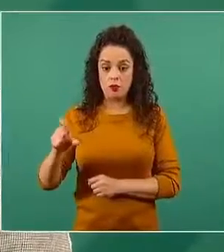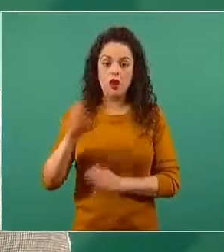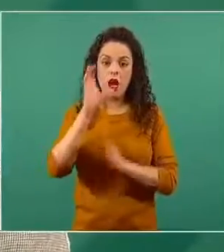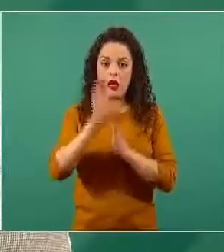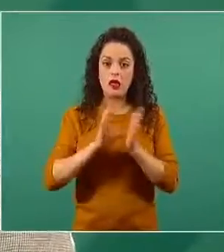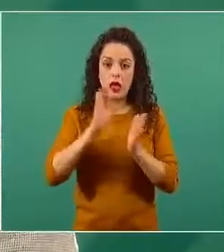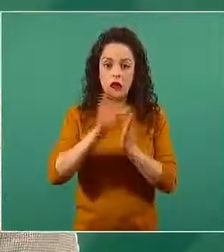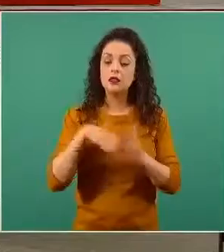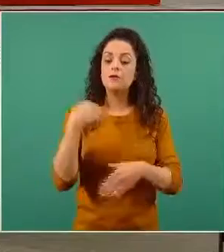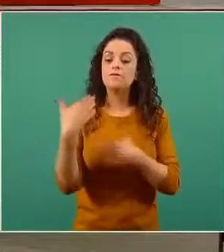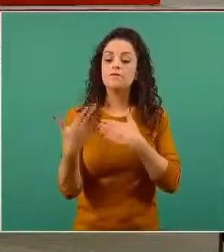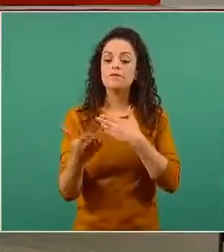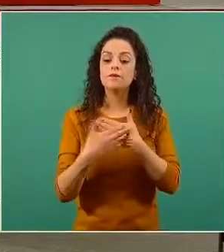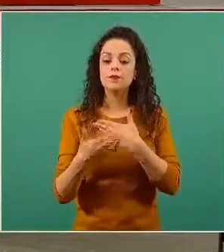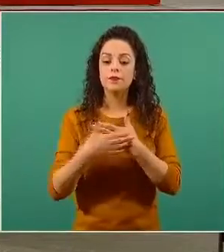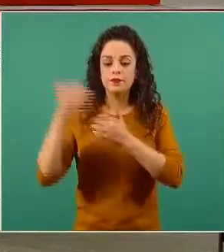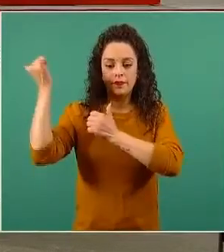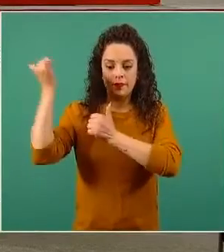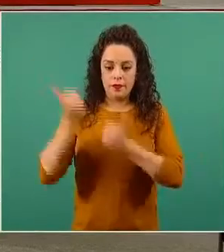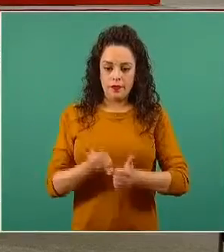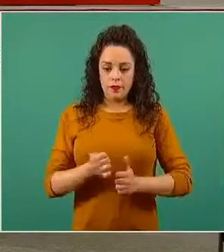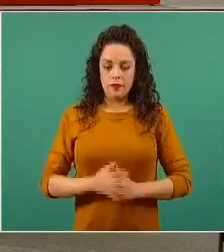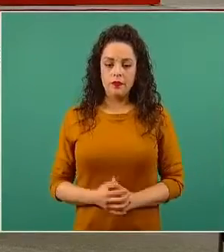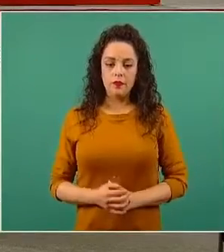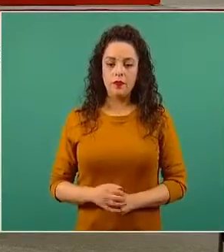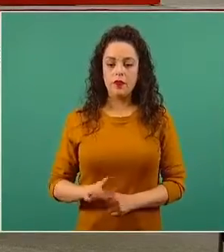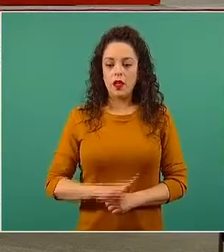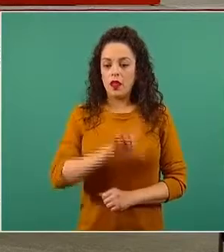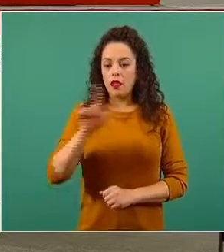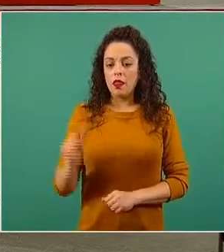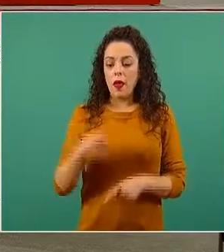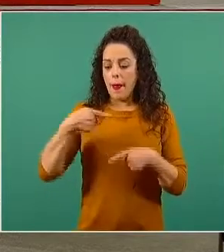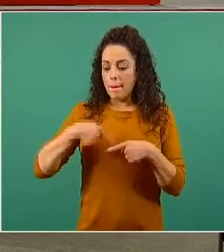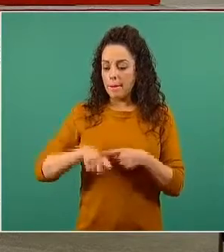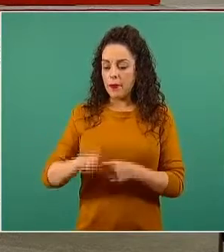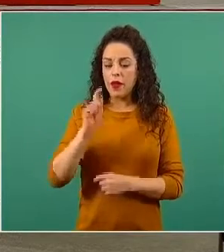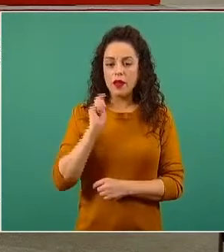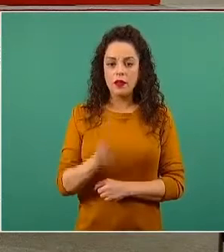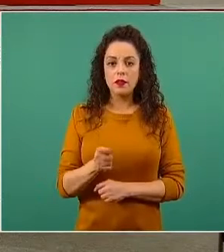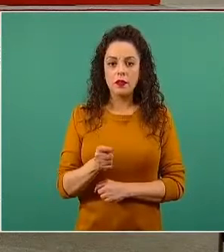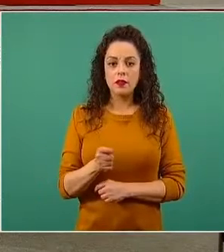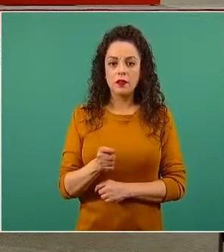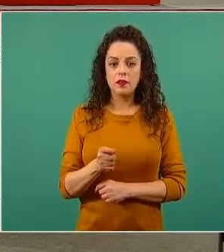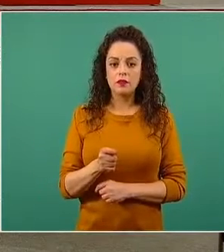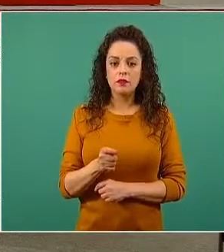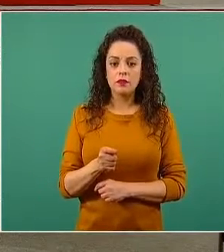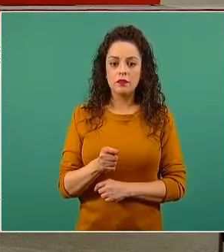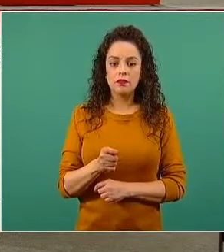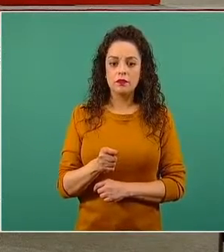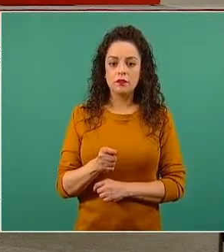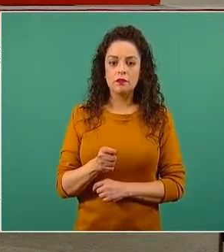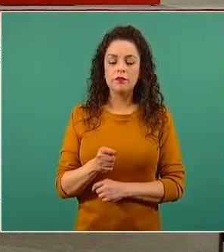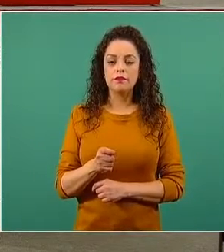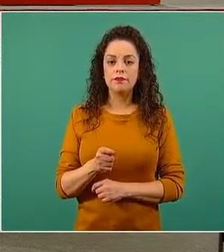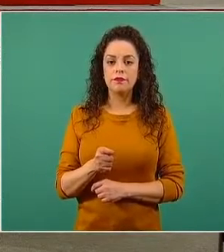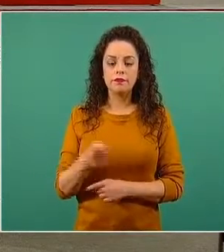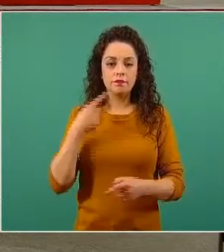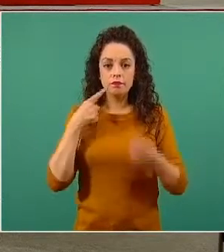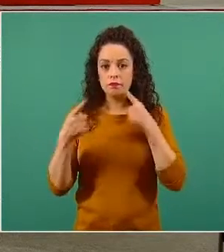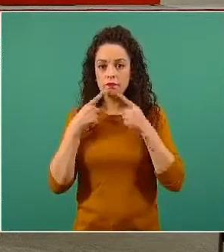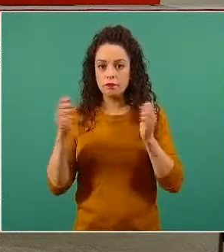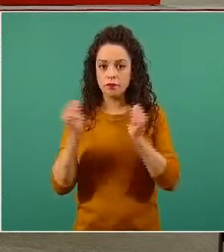calendario muy próximo. Enseguida se echan a andar los mecanismos tanto de la diplomacia, y nuestro canciller Marcelo Ebrard